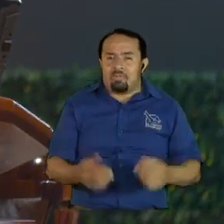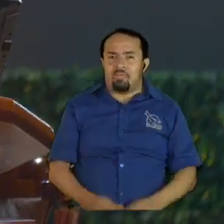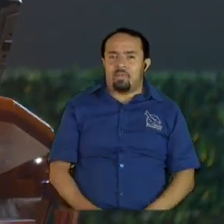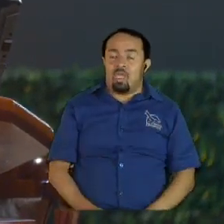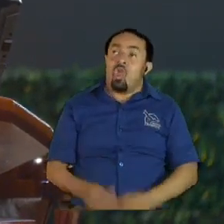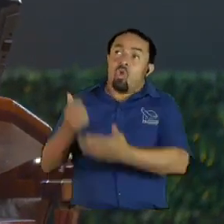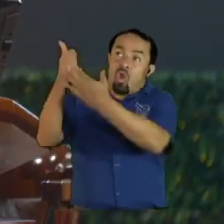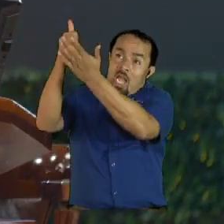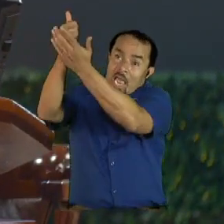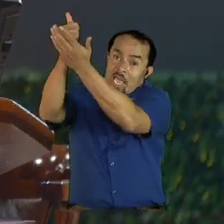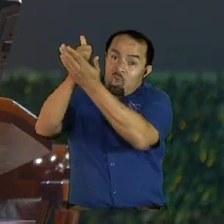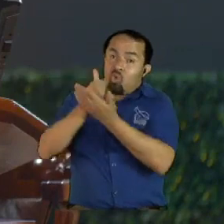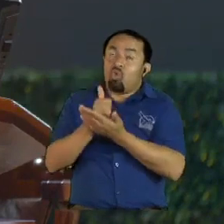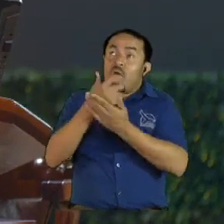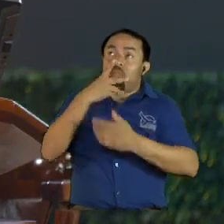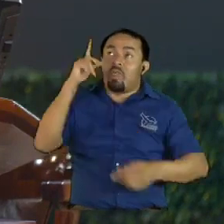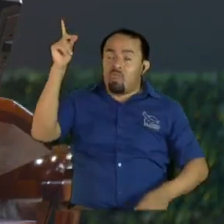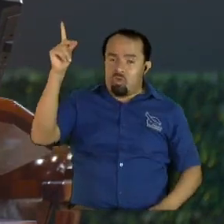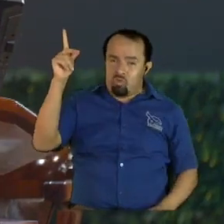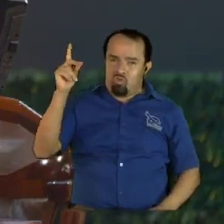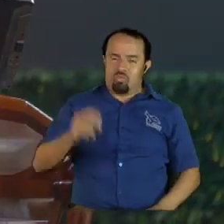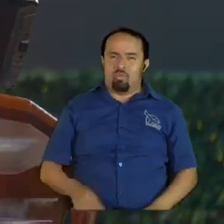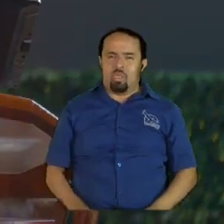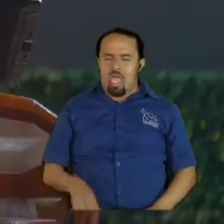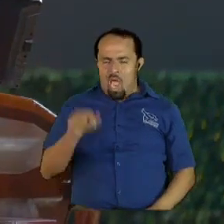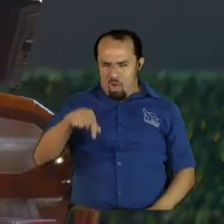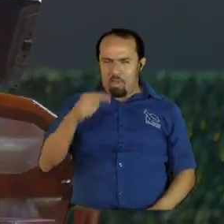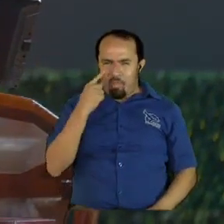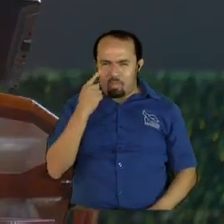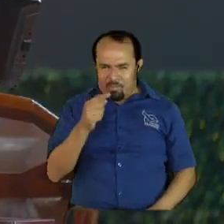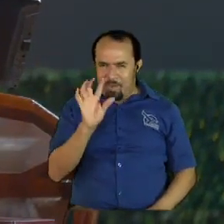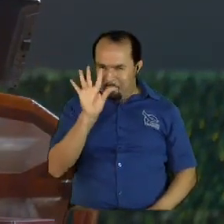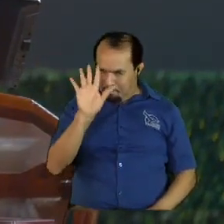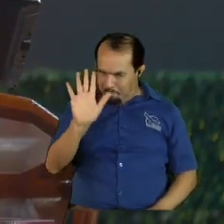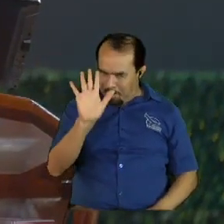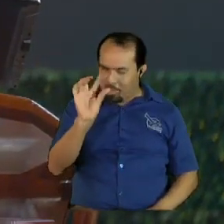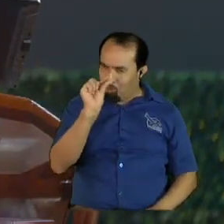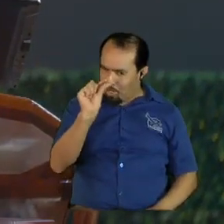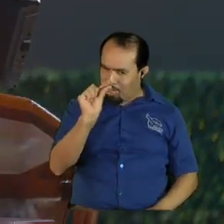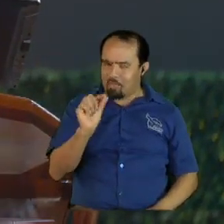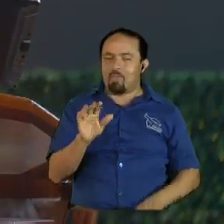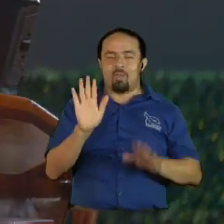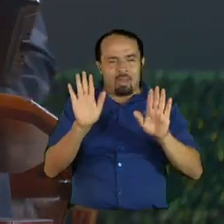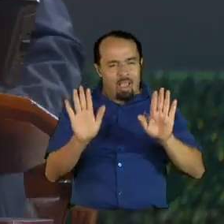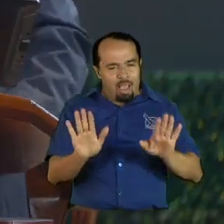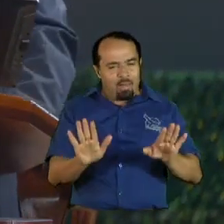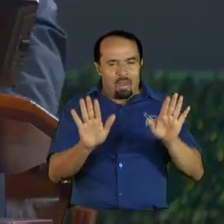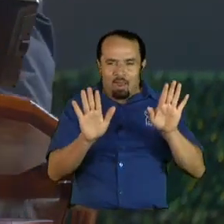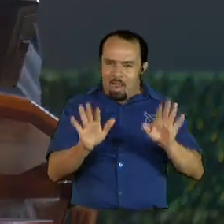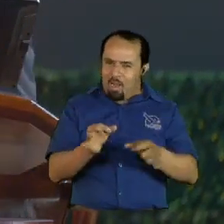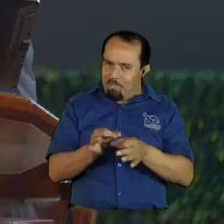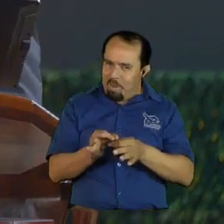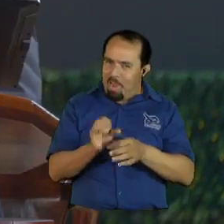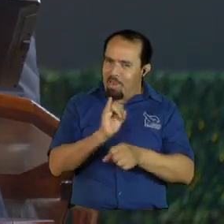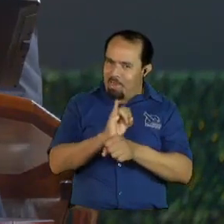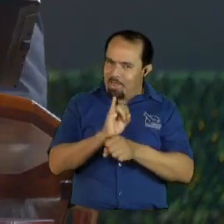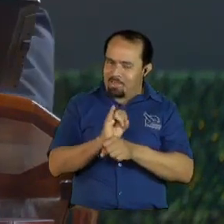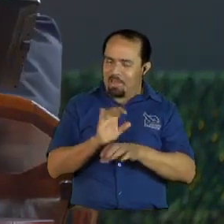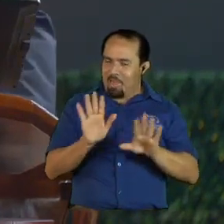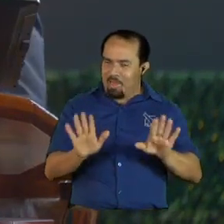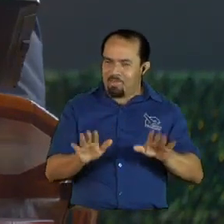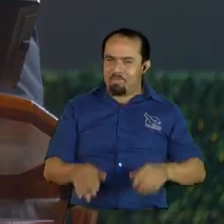La ayuda de Dios, hermano. Ahorita vamos a ver cómo se hace. Espérenme un rato. Calma, pueblo. Eso es lo primero. Entonces, del